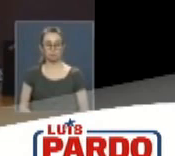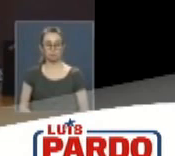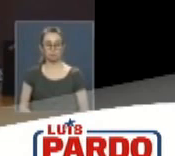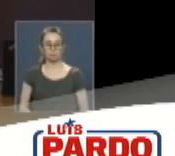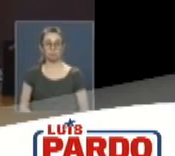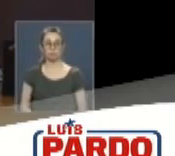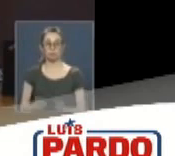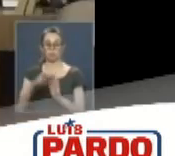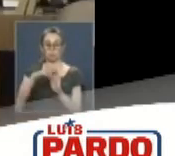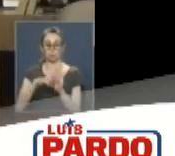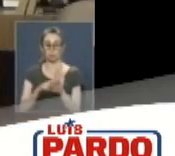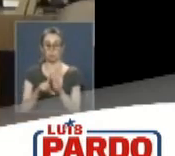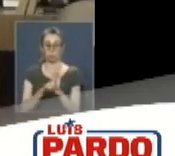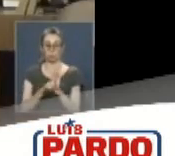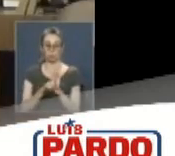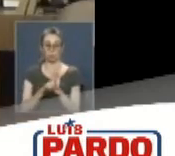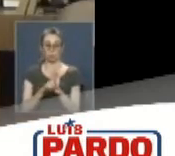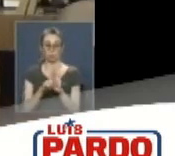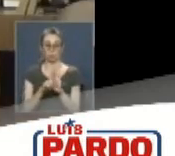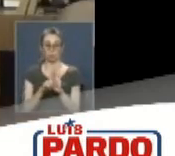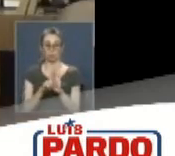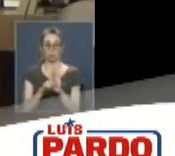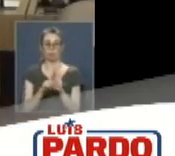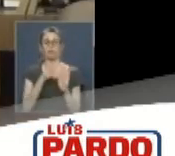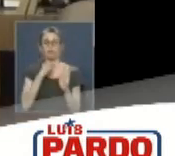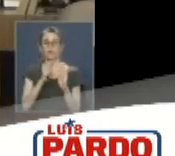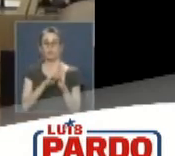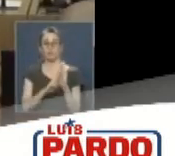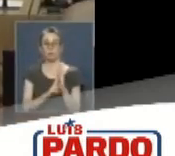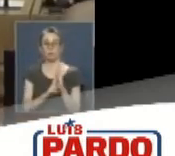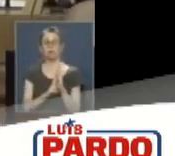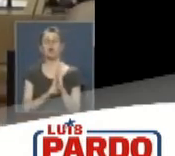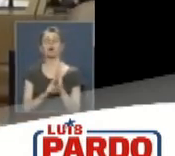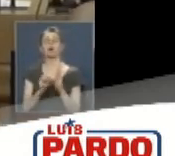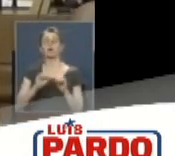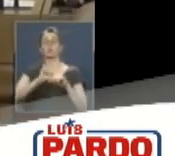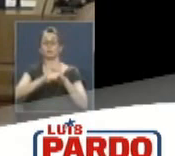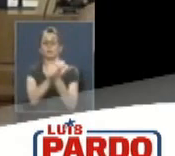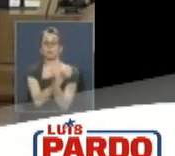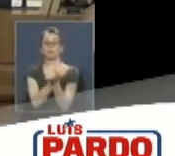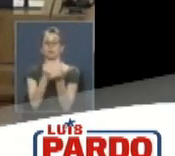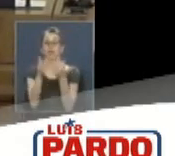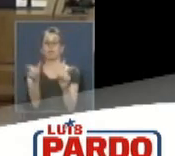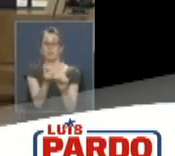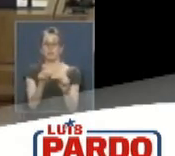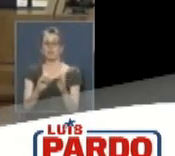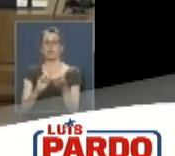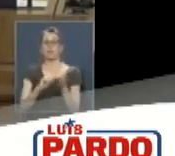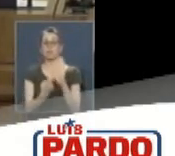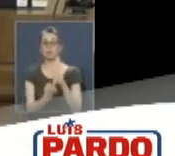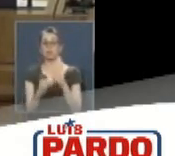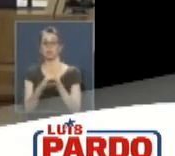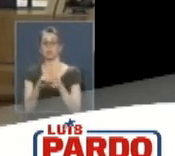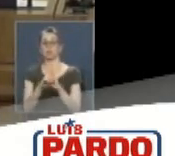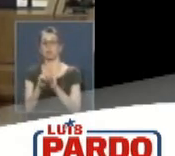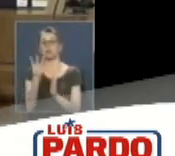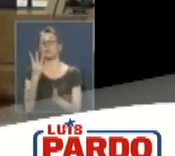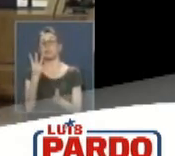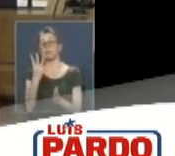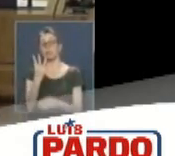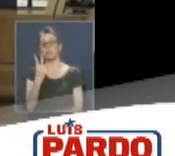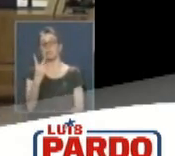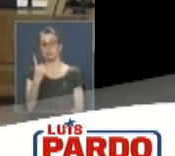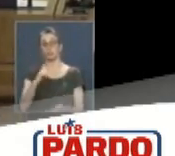En el proyecto de ley que pretende regular las libertades condicionales modificando el decreto 321 de